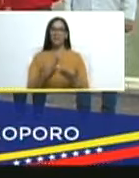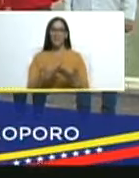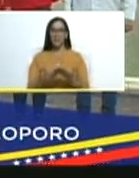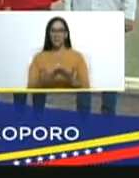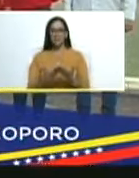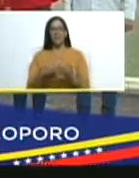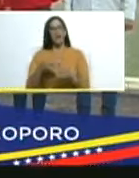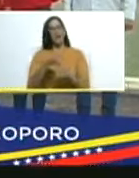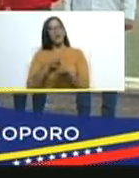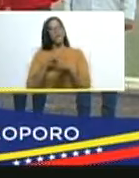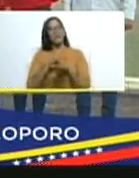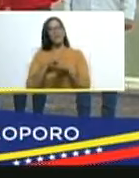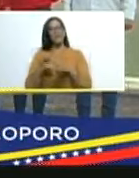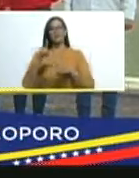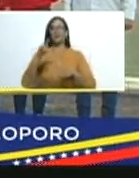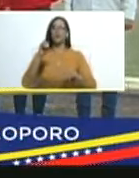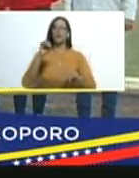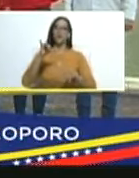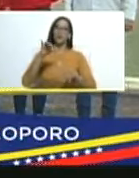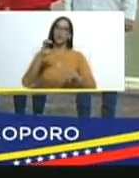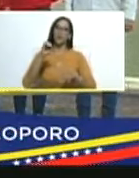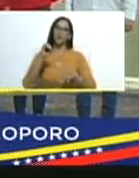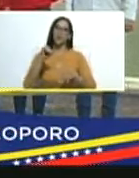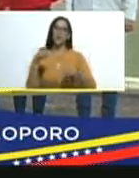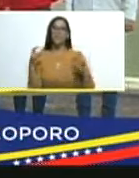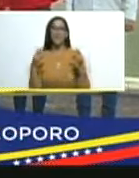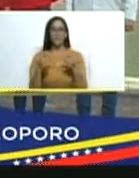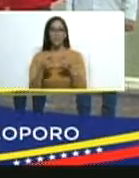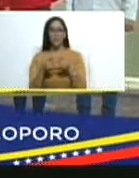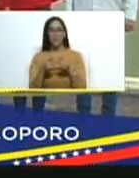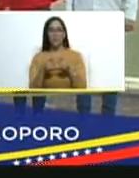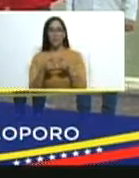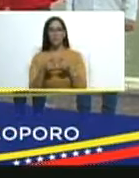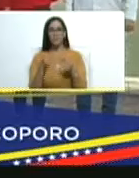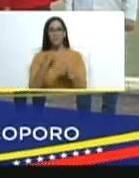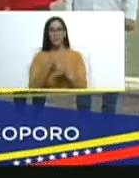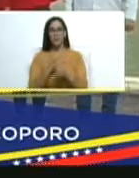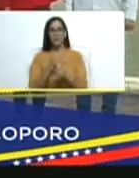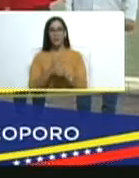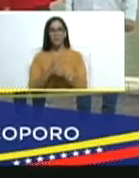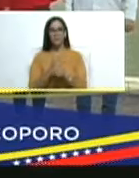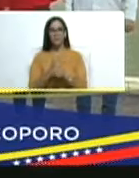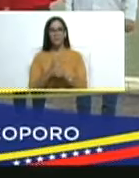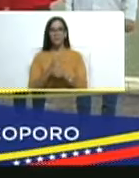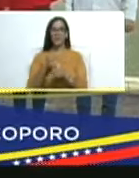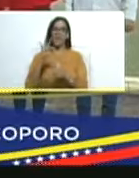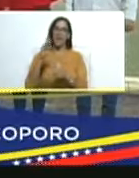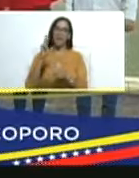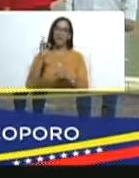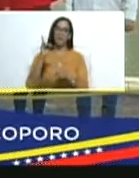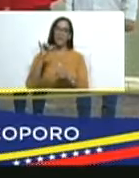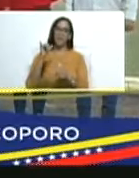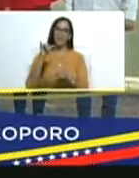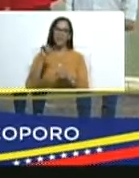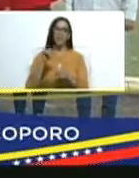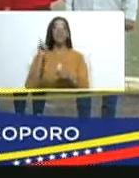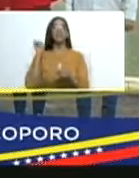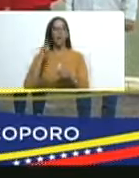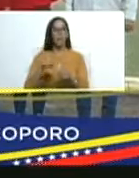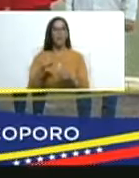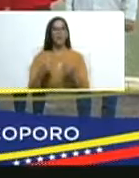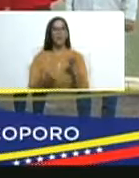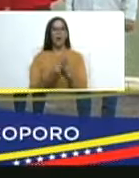al ministro Loyo y a su equipo de trabajo, a Freddy Bernal, también que nos